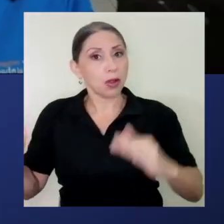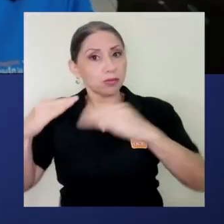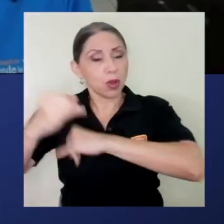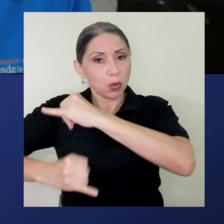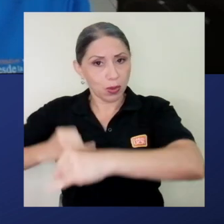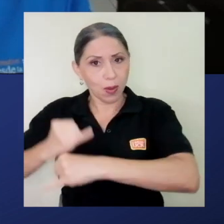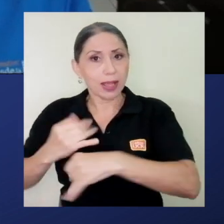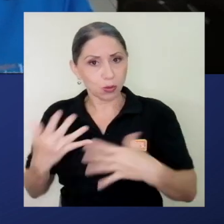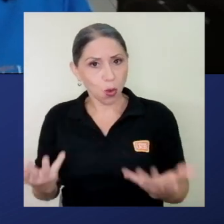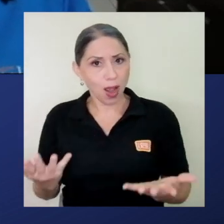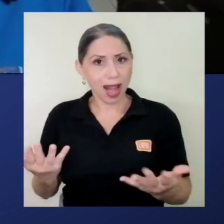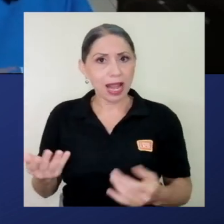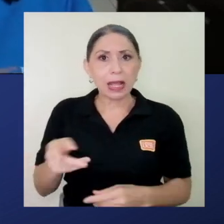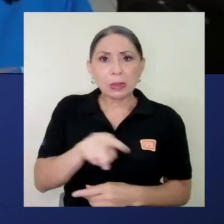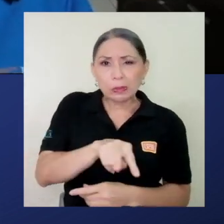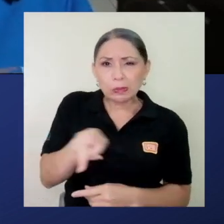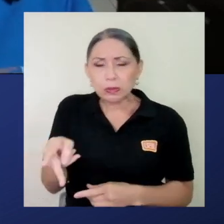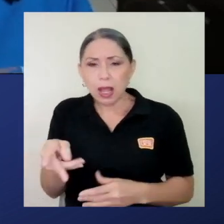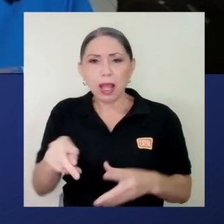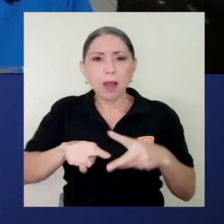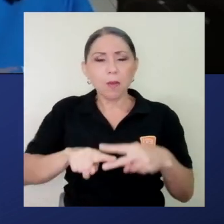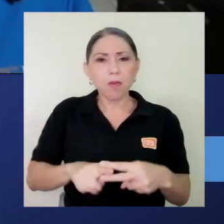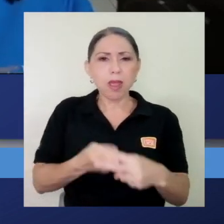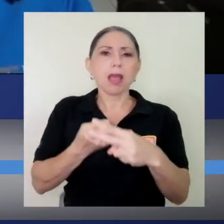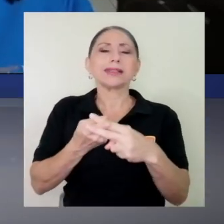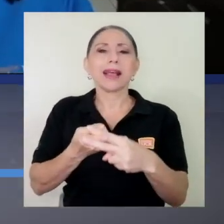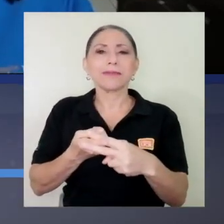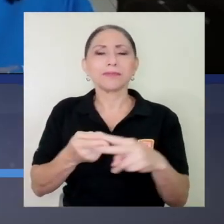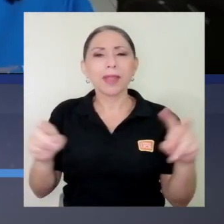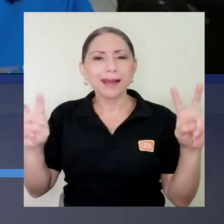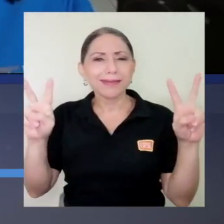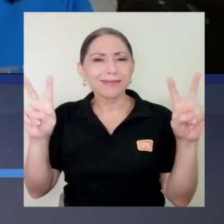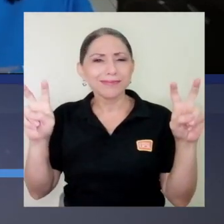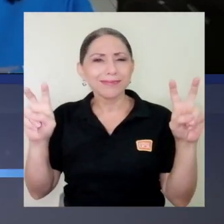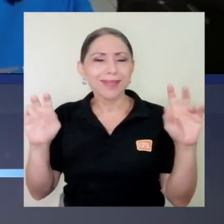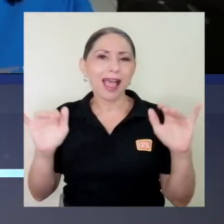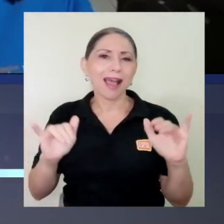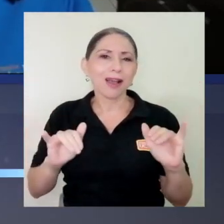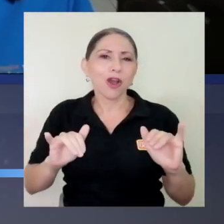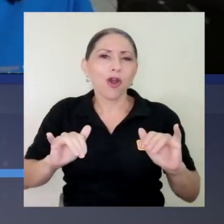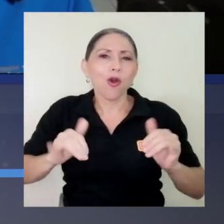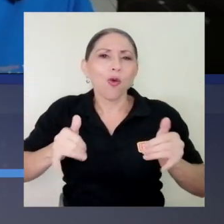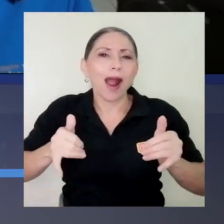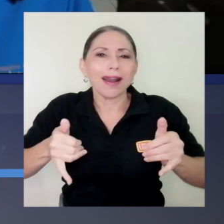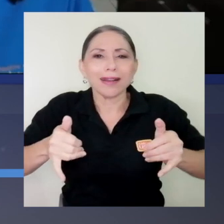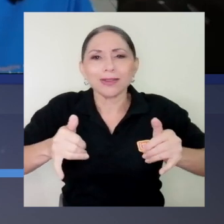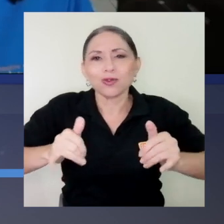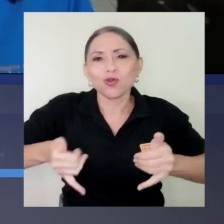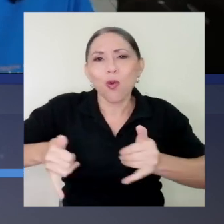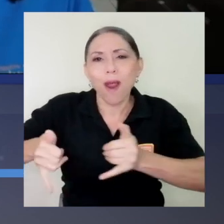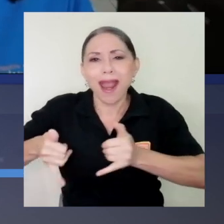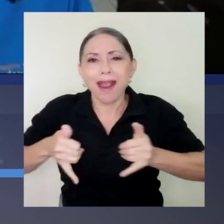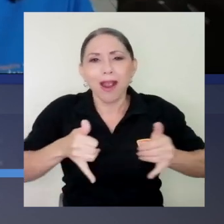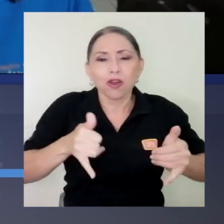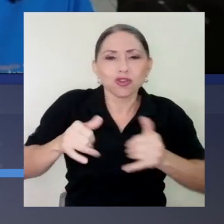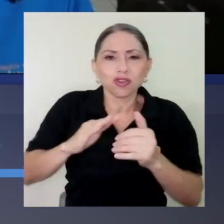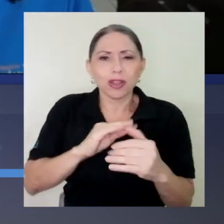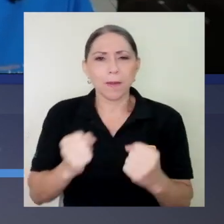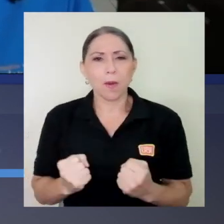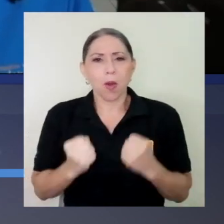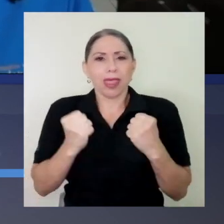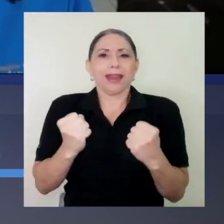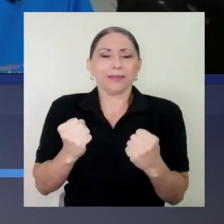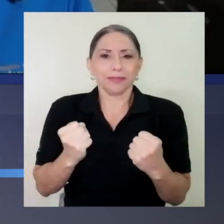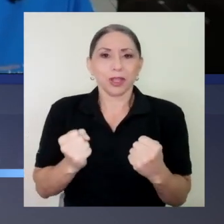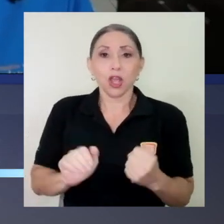paso, empiezan a jugar sus juegos de poder, a